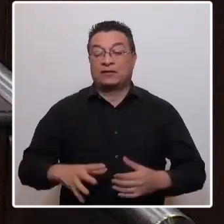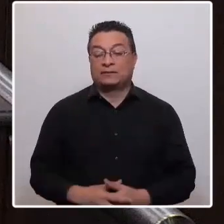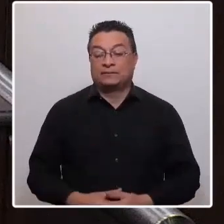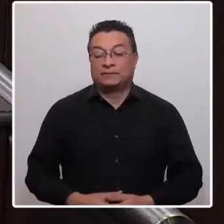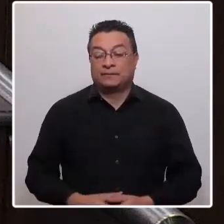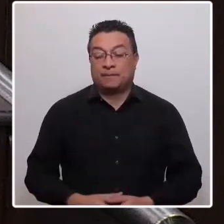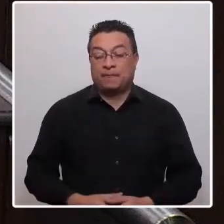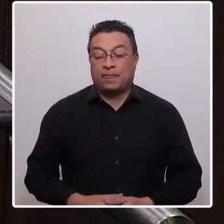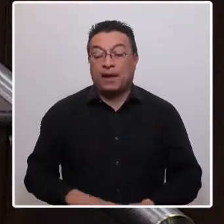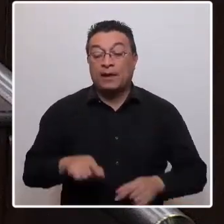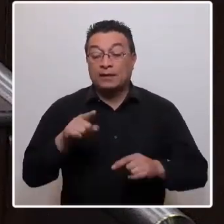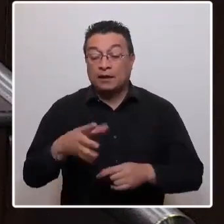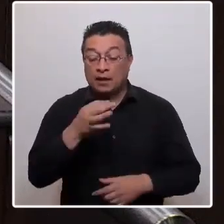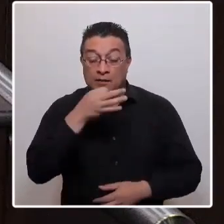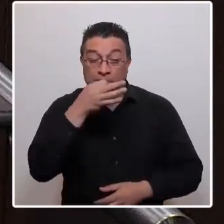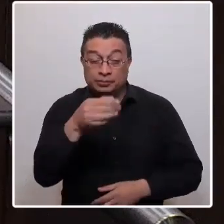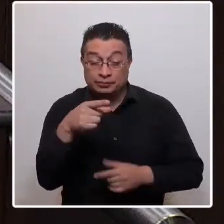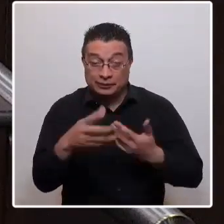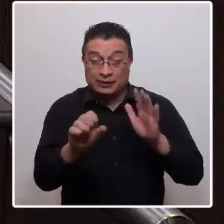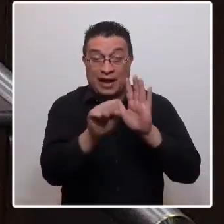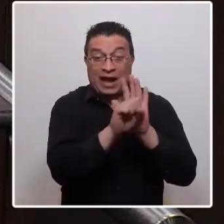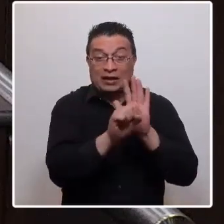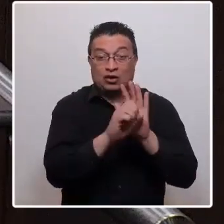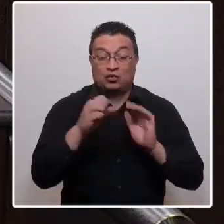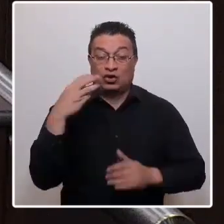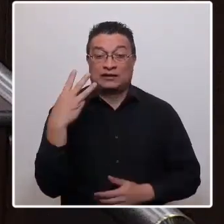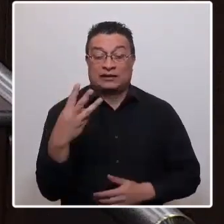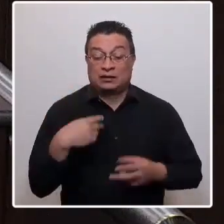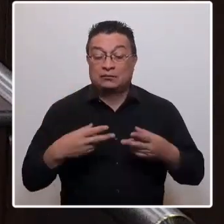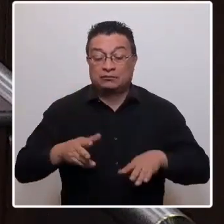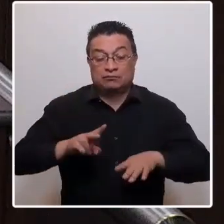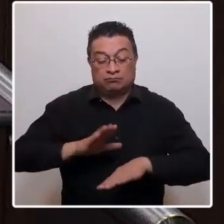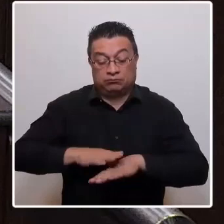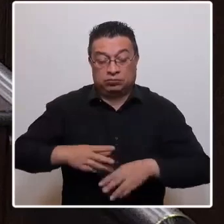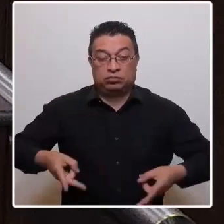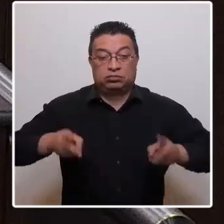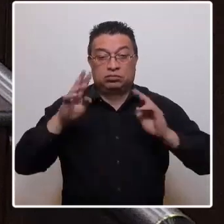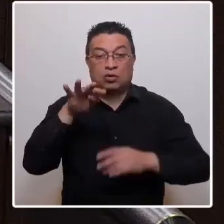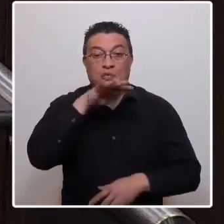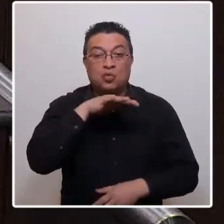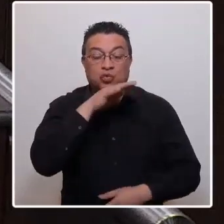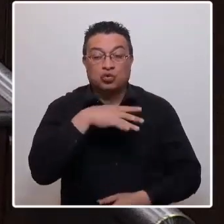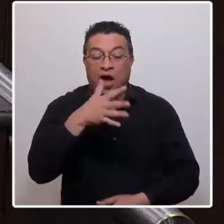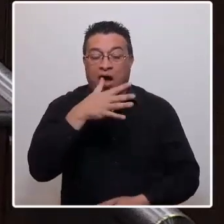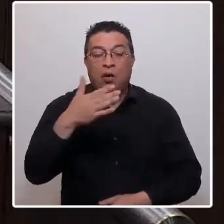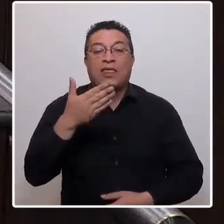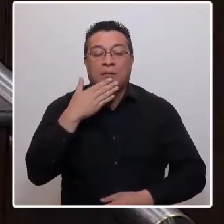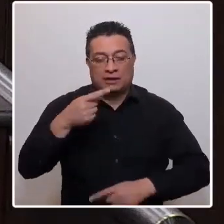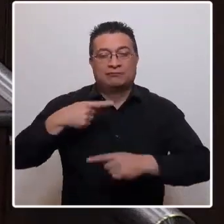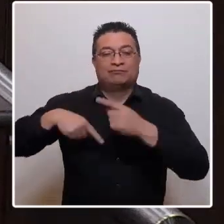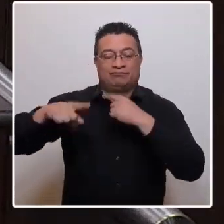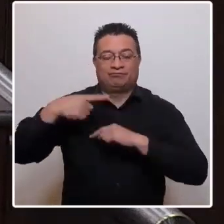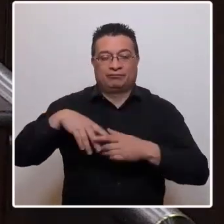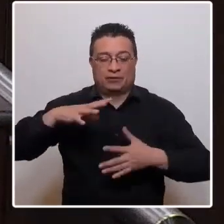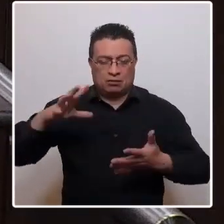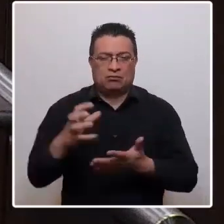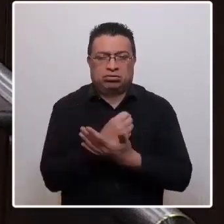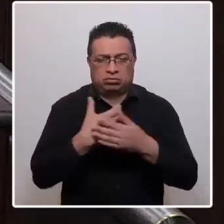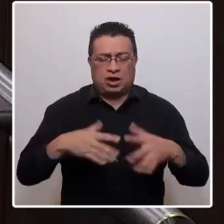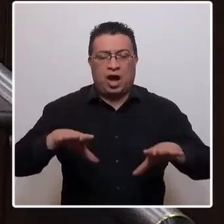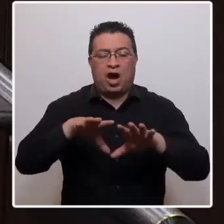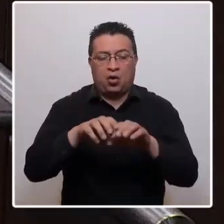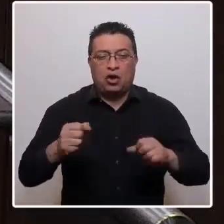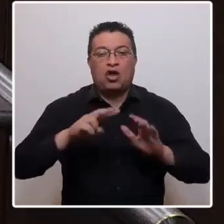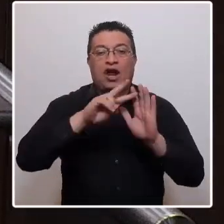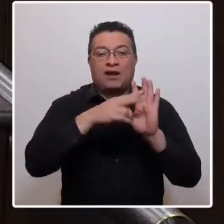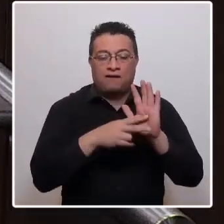lo anterior, el artículo 3 sobre autorizaciones de uso de agua también es un retroceso. Se acaba de lograr un amplio consenso en la reforma del